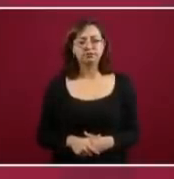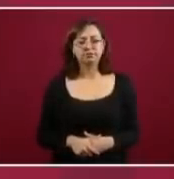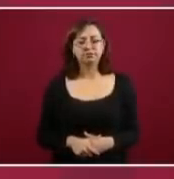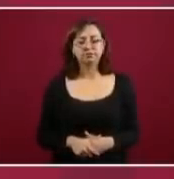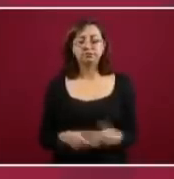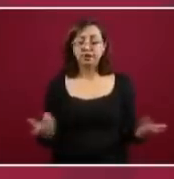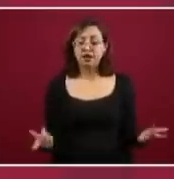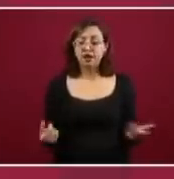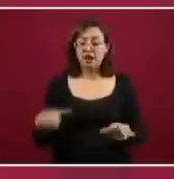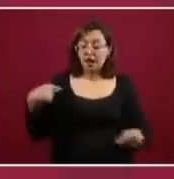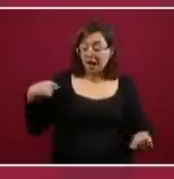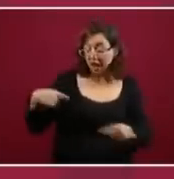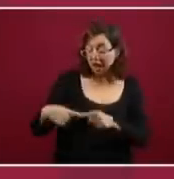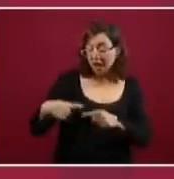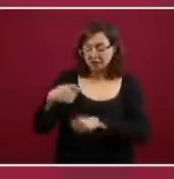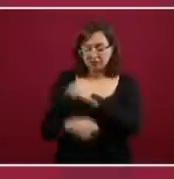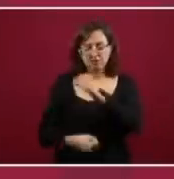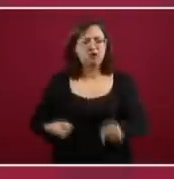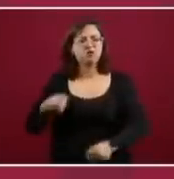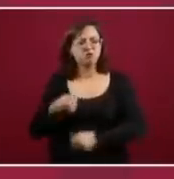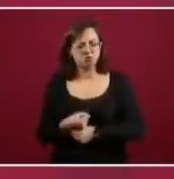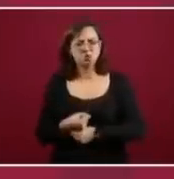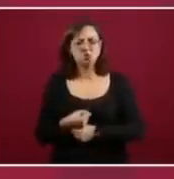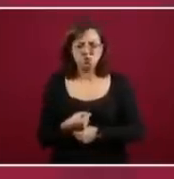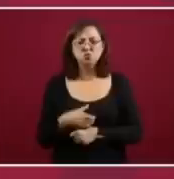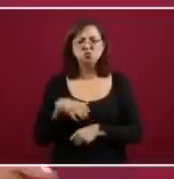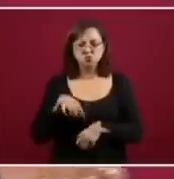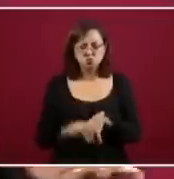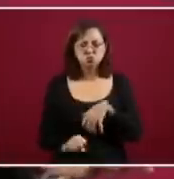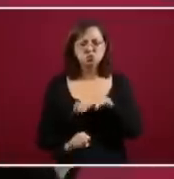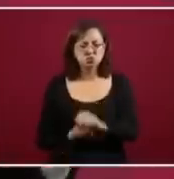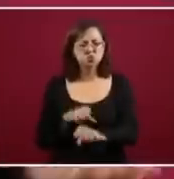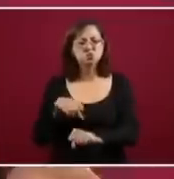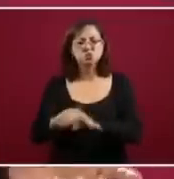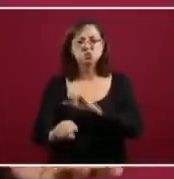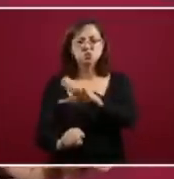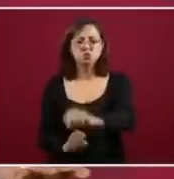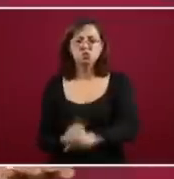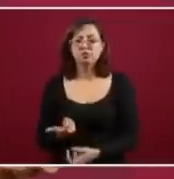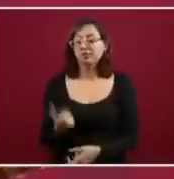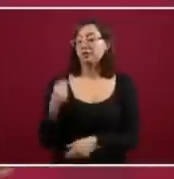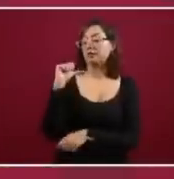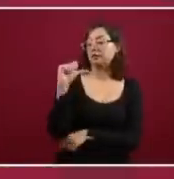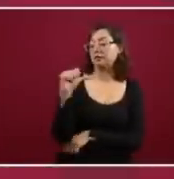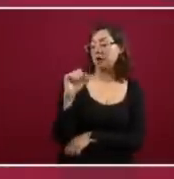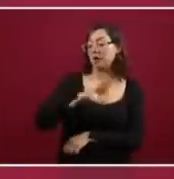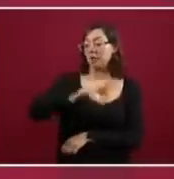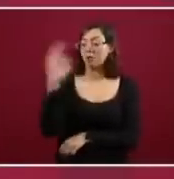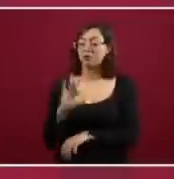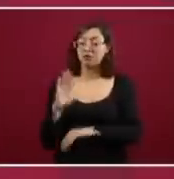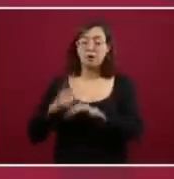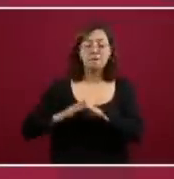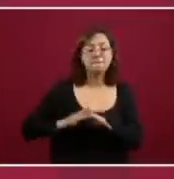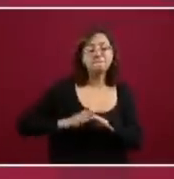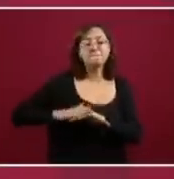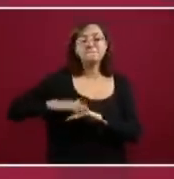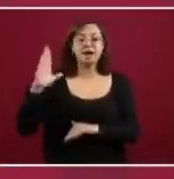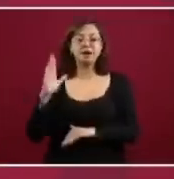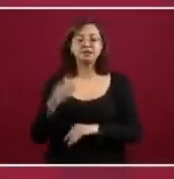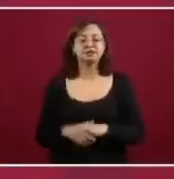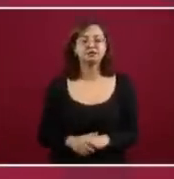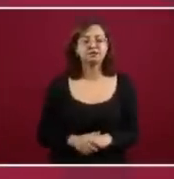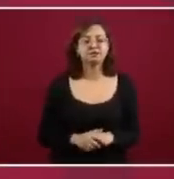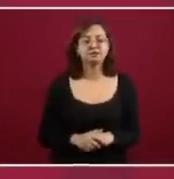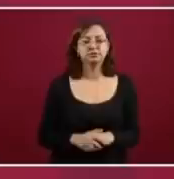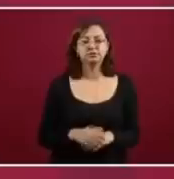de este año se avanzó aumento del salario del 16% del salario